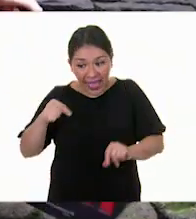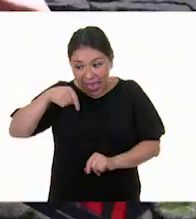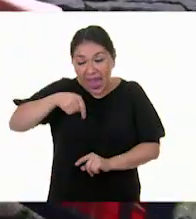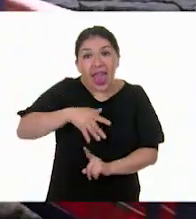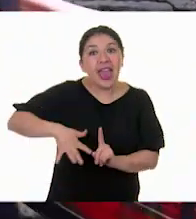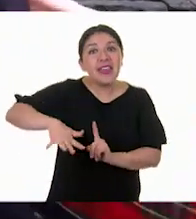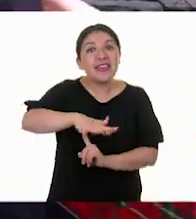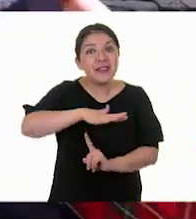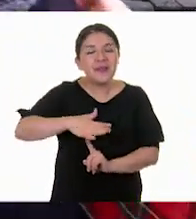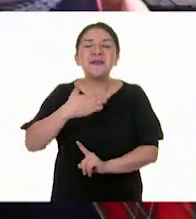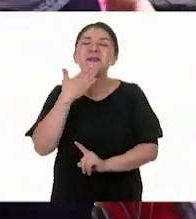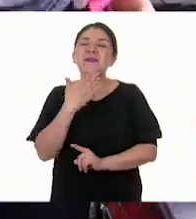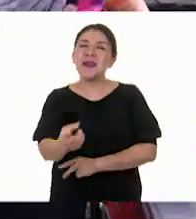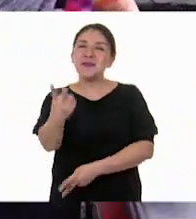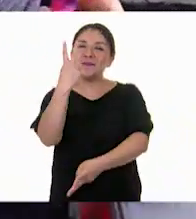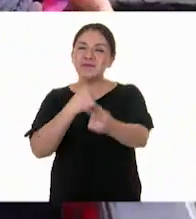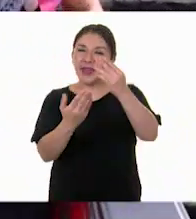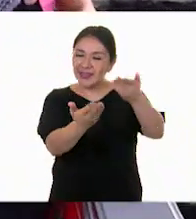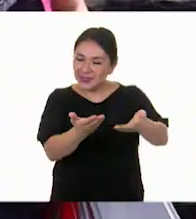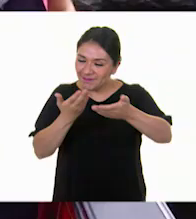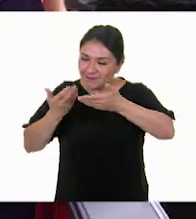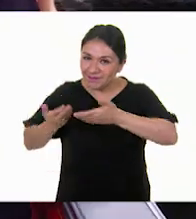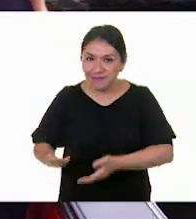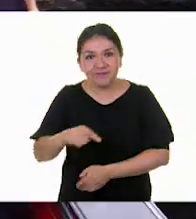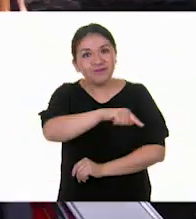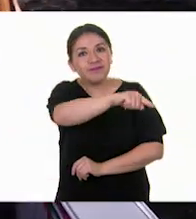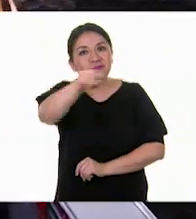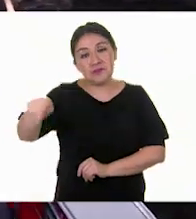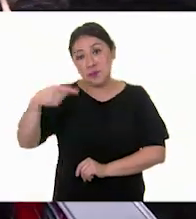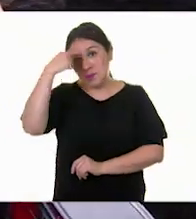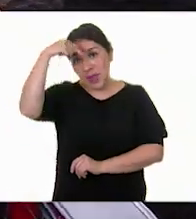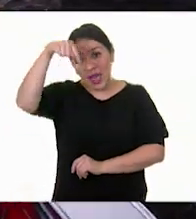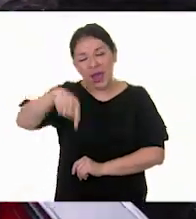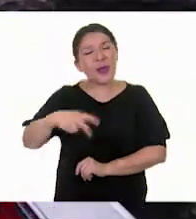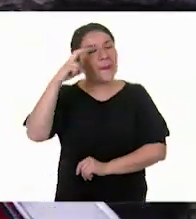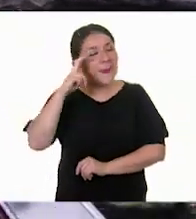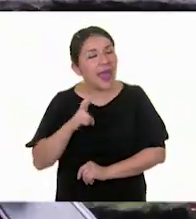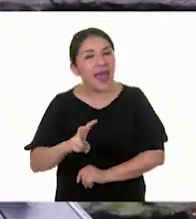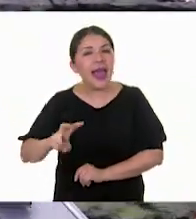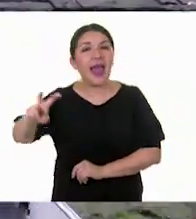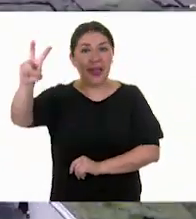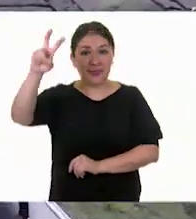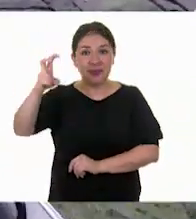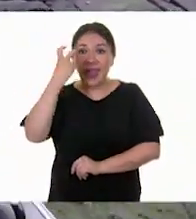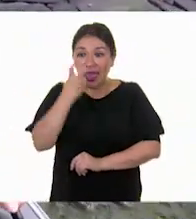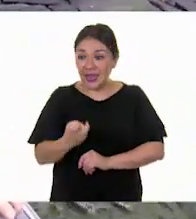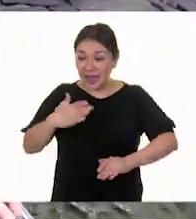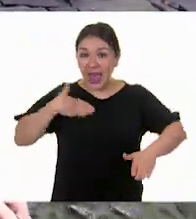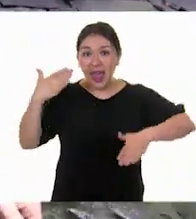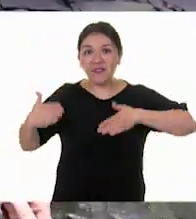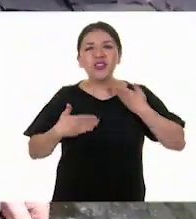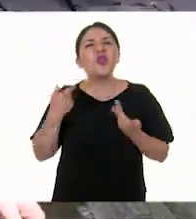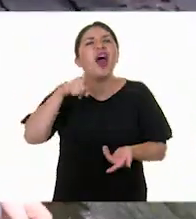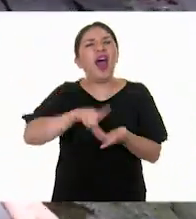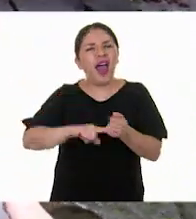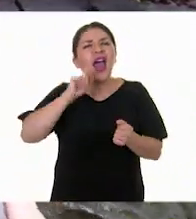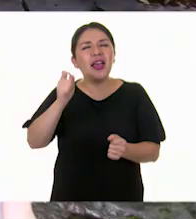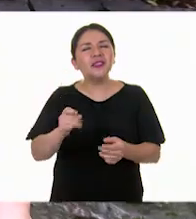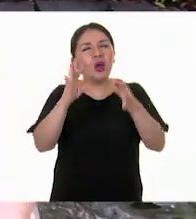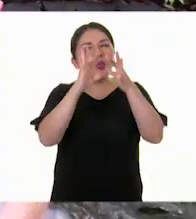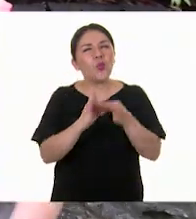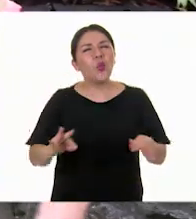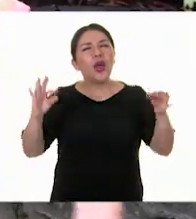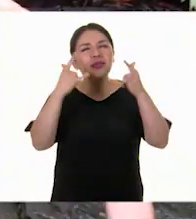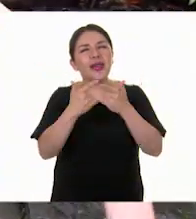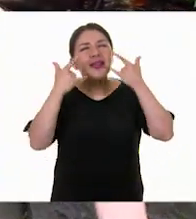Llegamos. Bienvenidos y bienvenidas a este viaje, esta aventura que se trata de contar